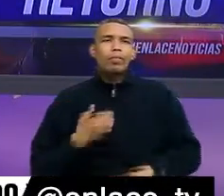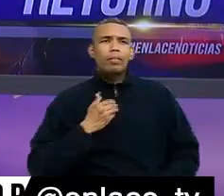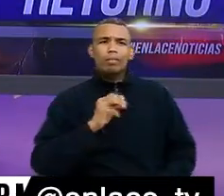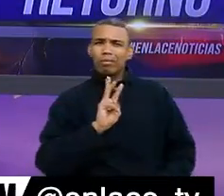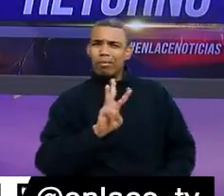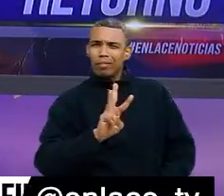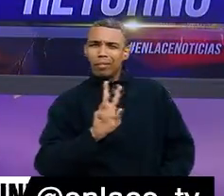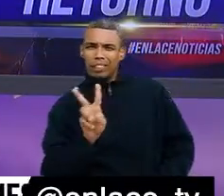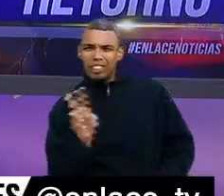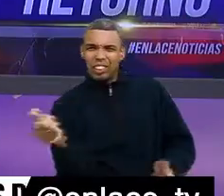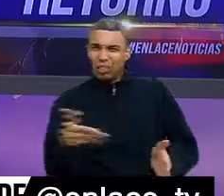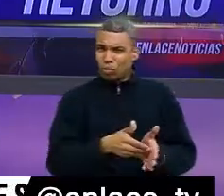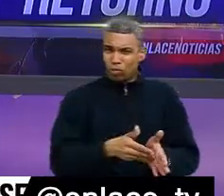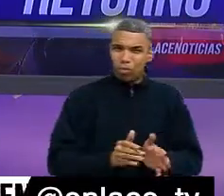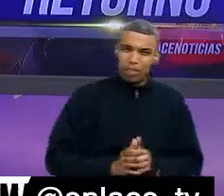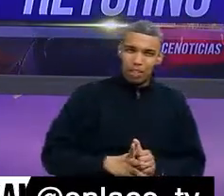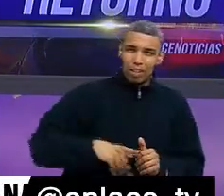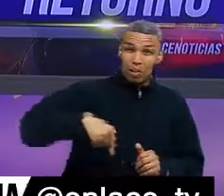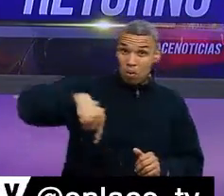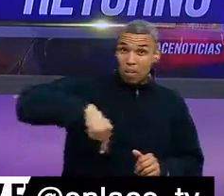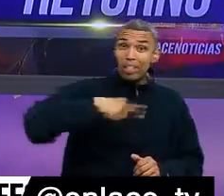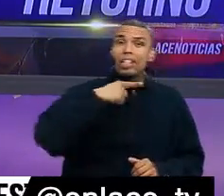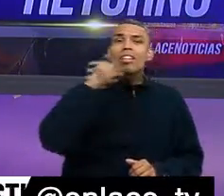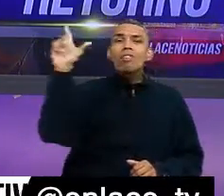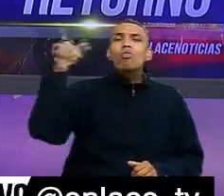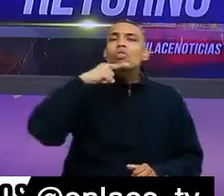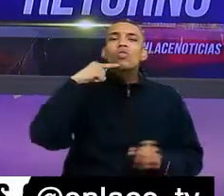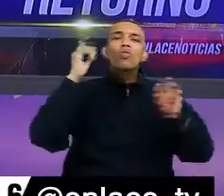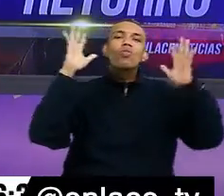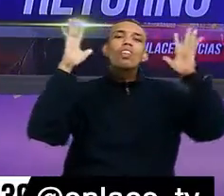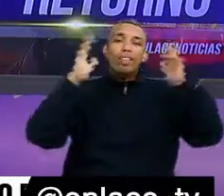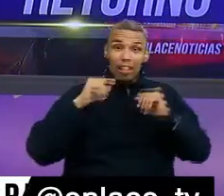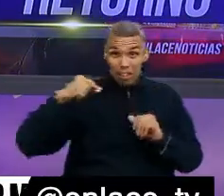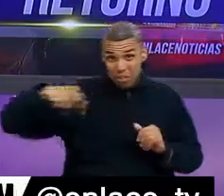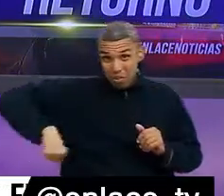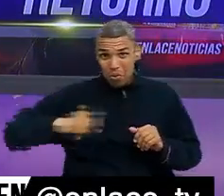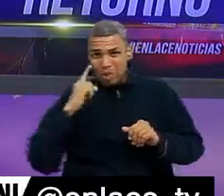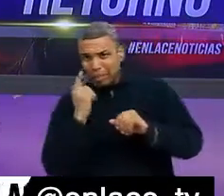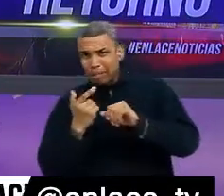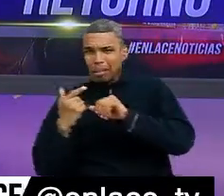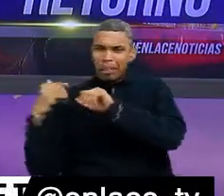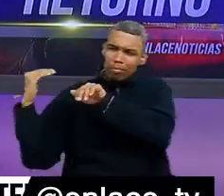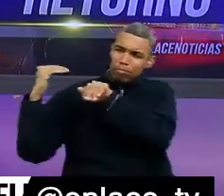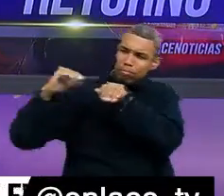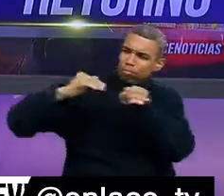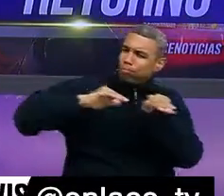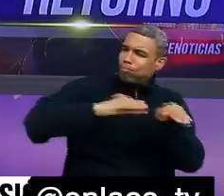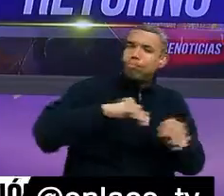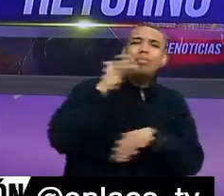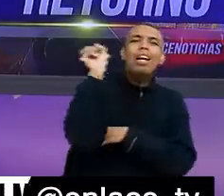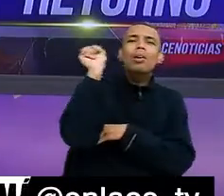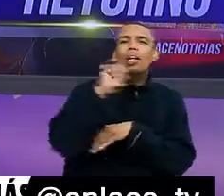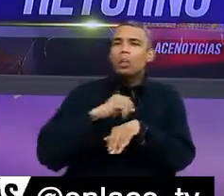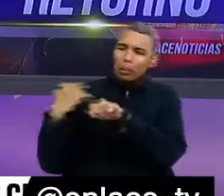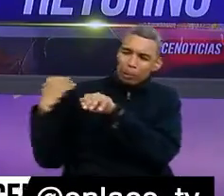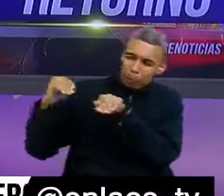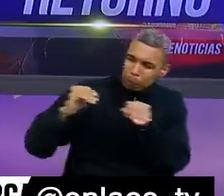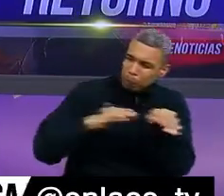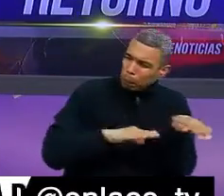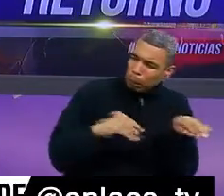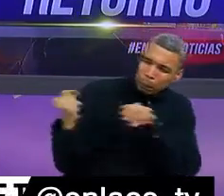32.670 vehículos terminarán de transitar hoy por la troncal del Magdalena Medio en el plan Éxodo del último festivo de vacaciones de mitad de